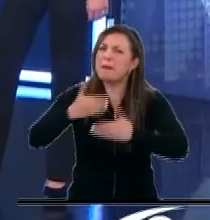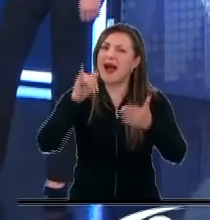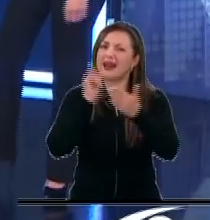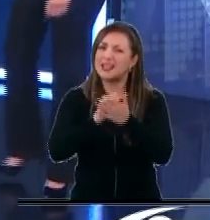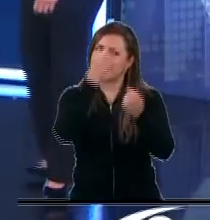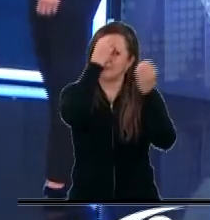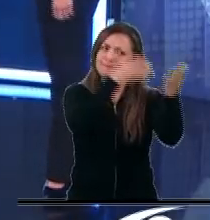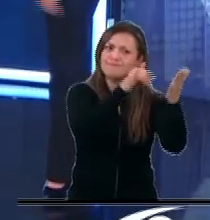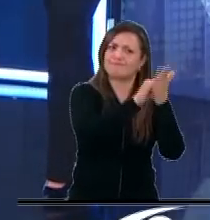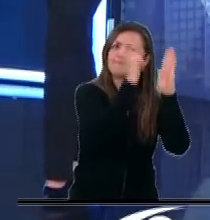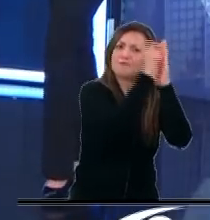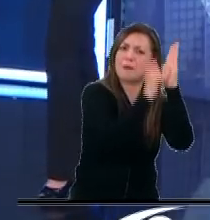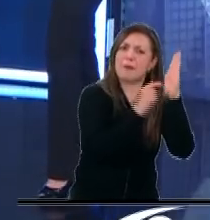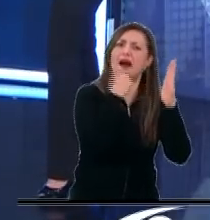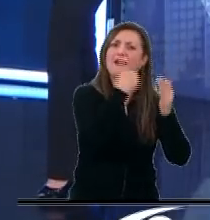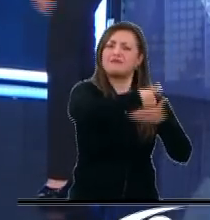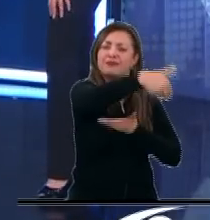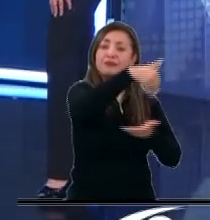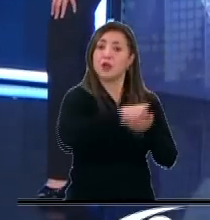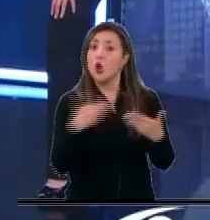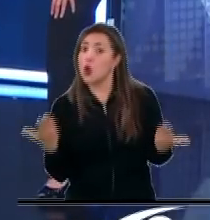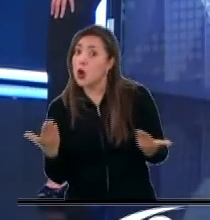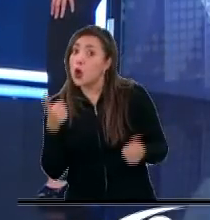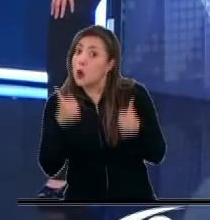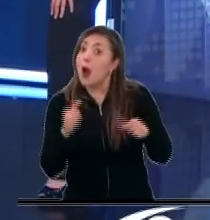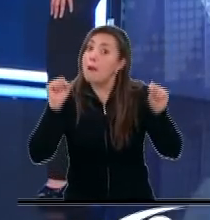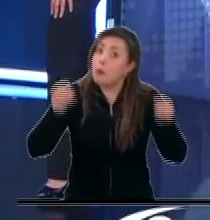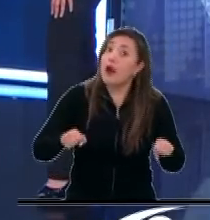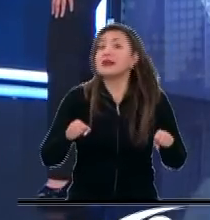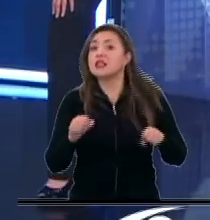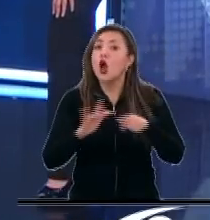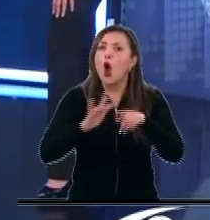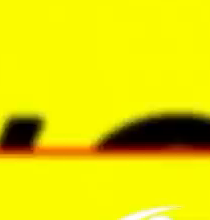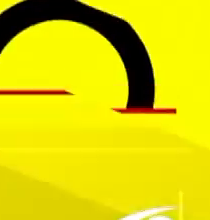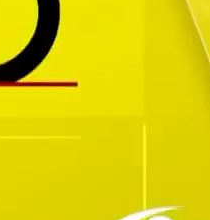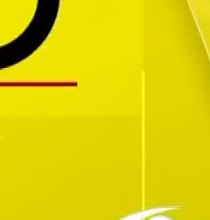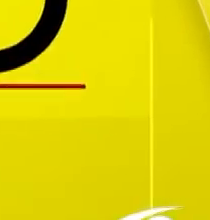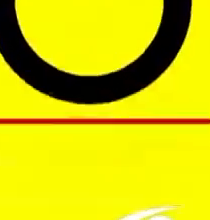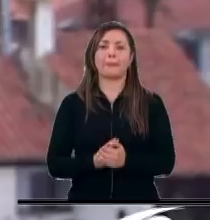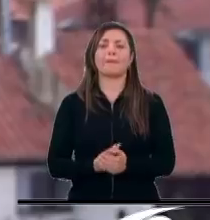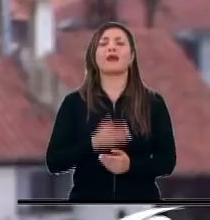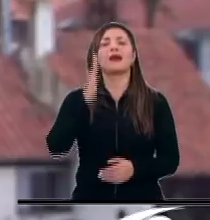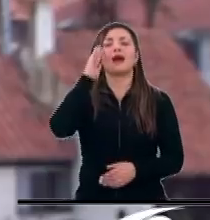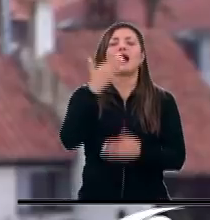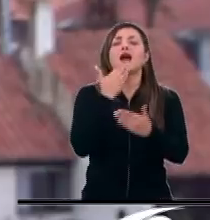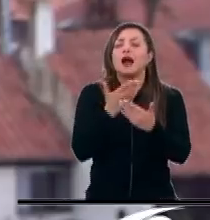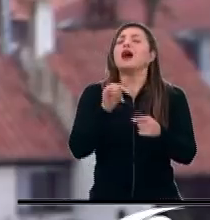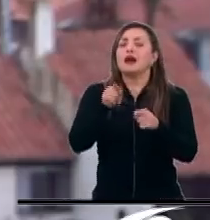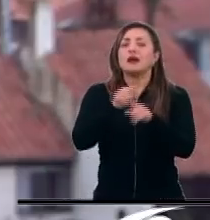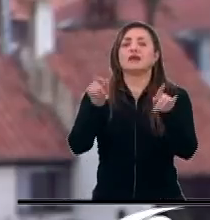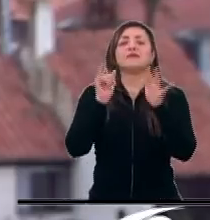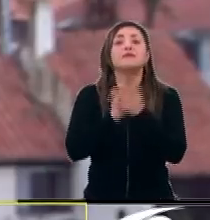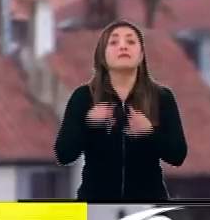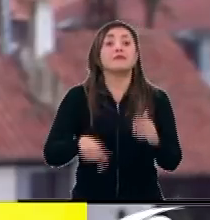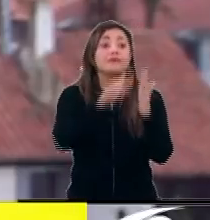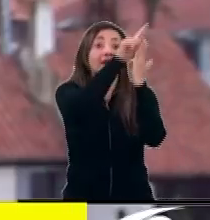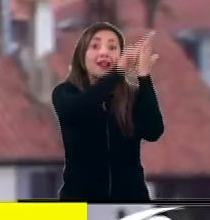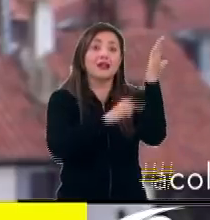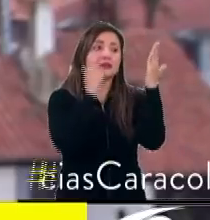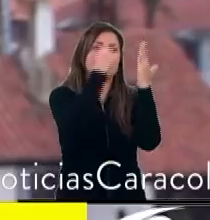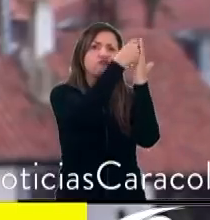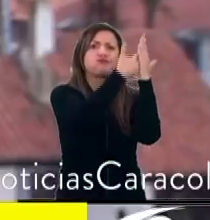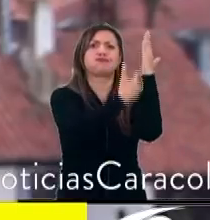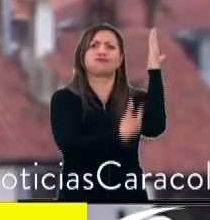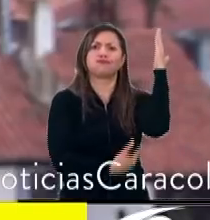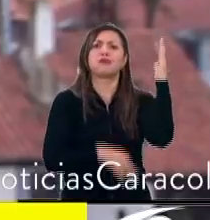Nicole, ¿cuáles entonces sí van a poder aplicar esa medida? Juanita, Ana Milena, hay que decir que esta lista es bastante larga,